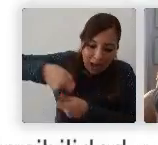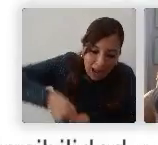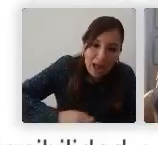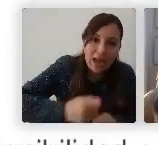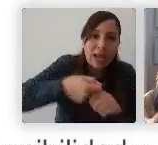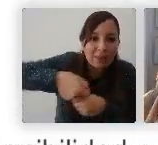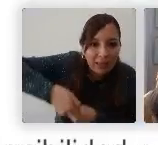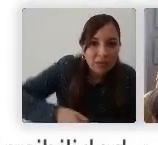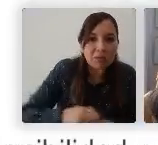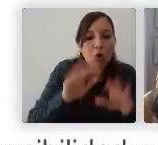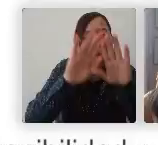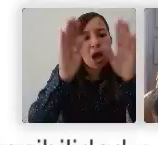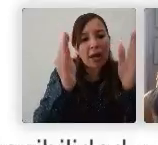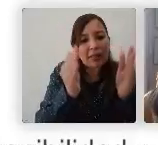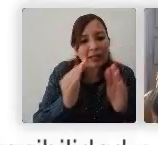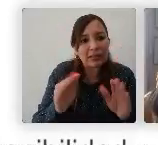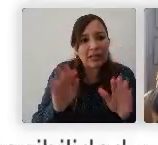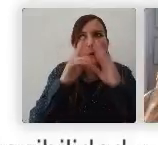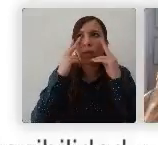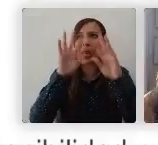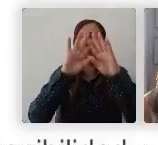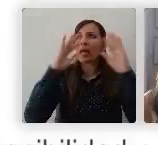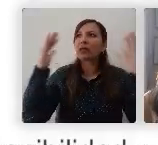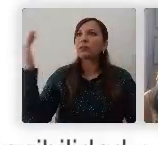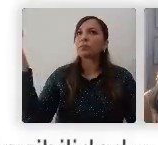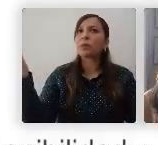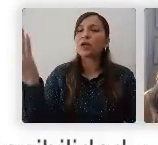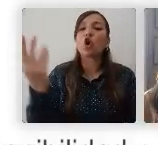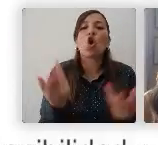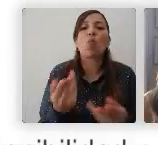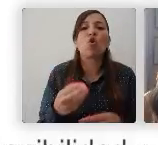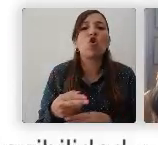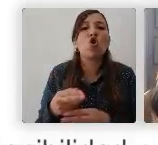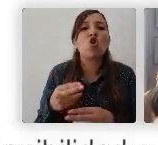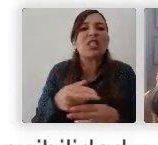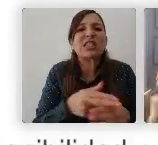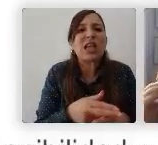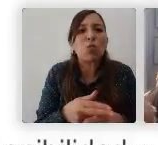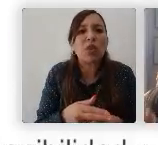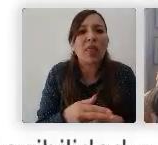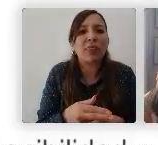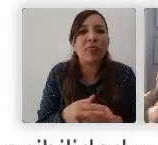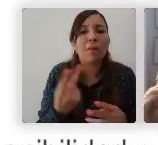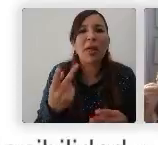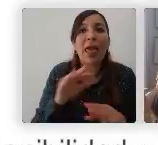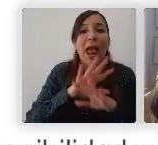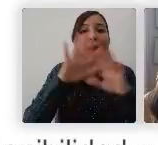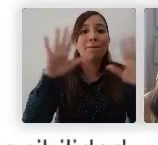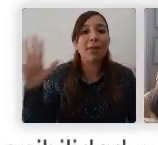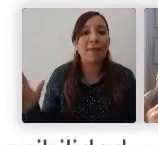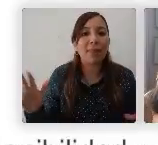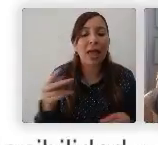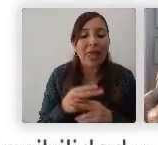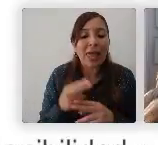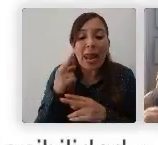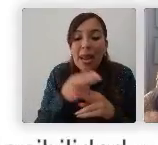artesanía en un espacio que no está tan abierto como asegurar la ventilación sí hay que revisar cada una de las actividades